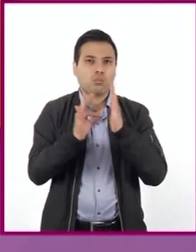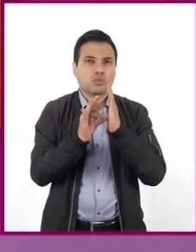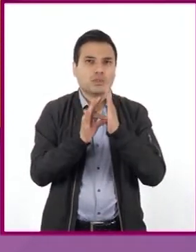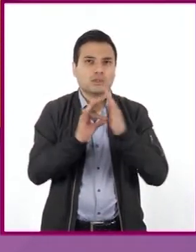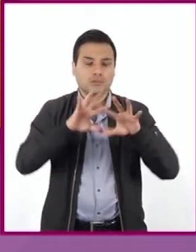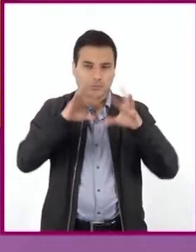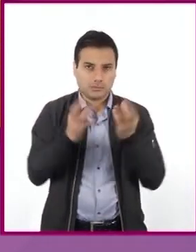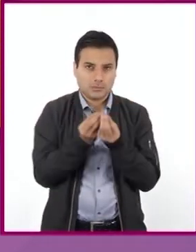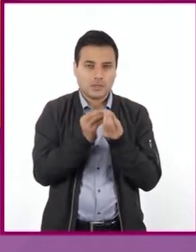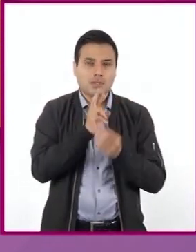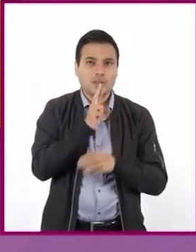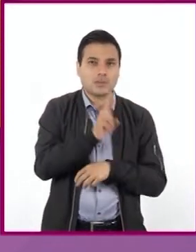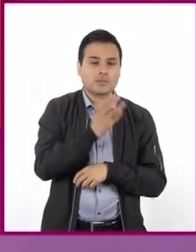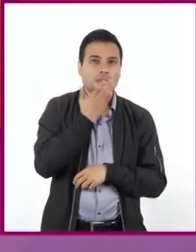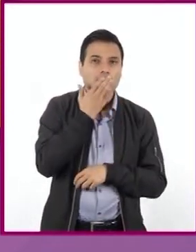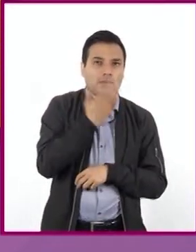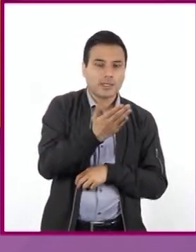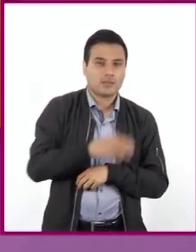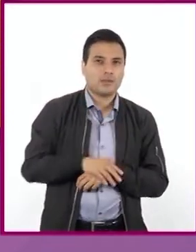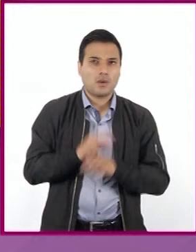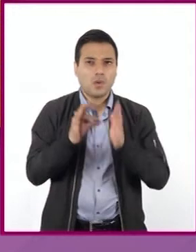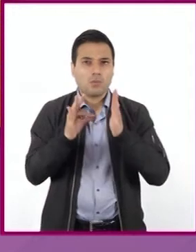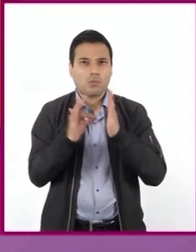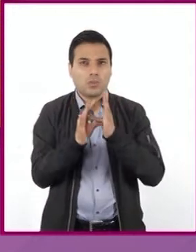de preguntas con respuesta equivocada?